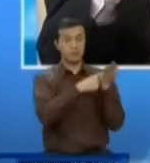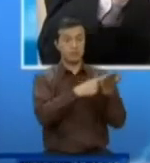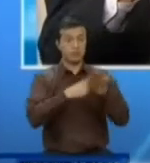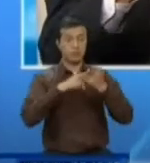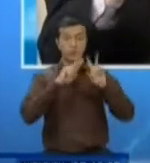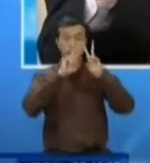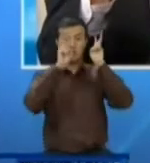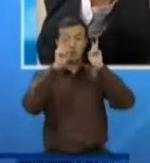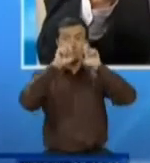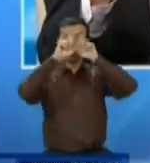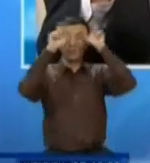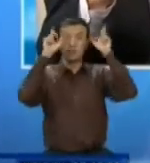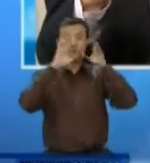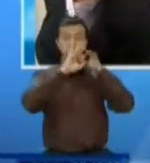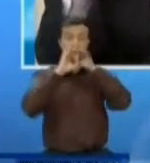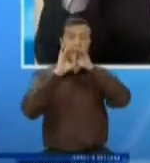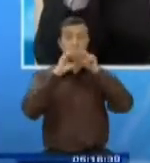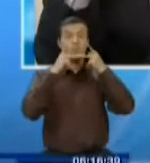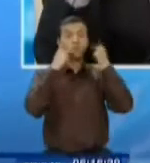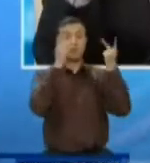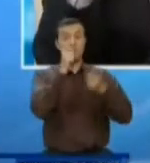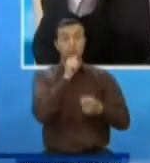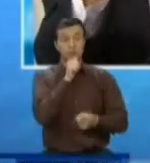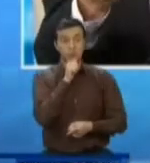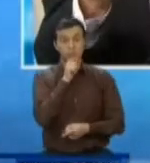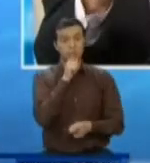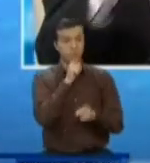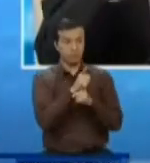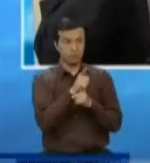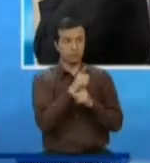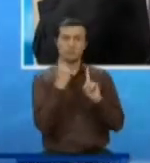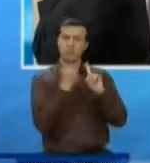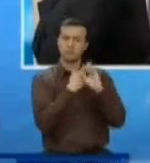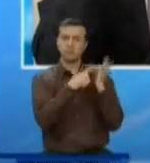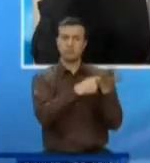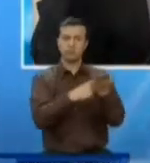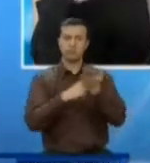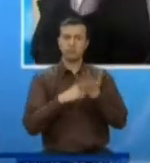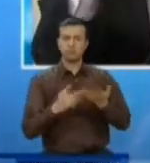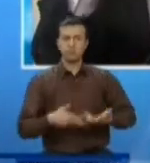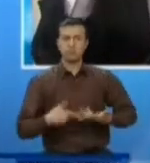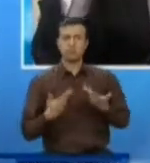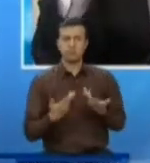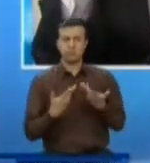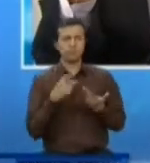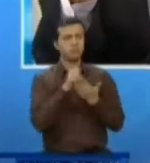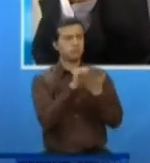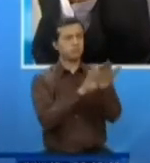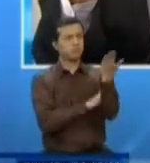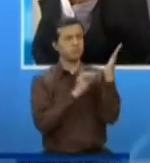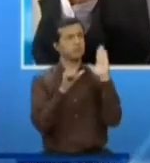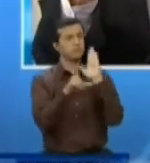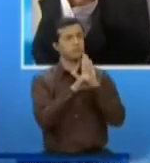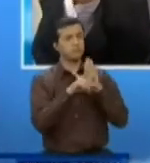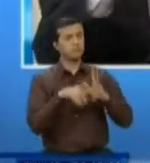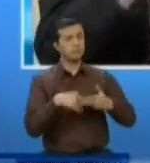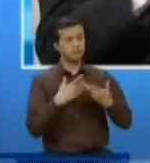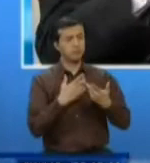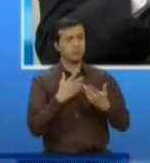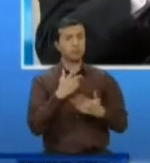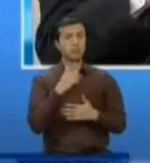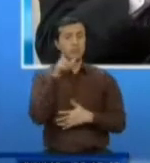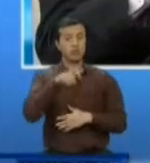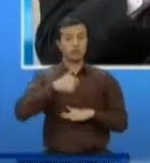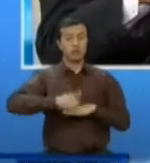articulación pública privada pero más allá que se haya realizado el primer debate este proyecto de ley que lo